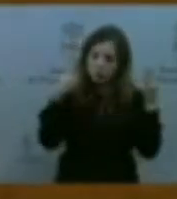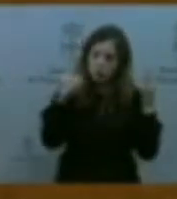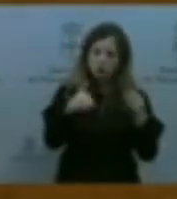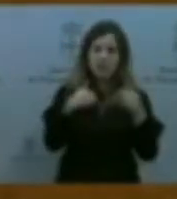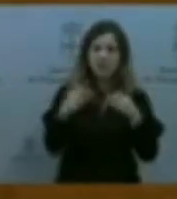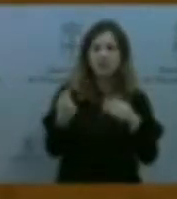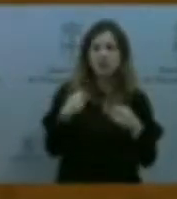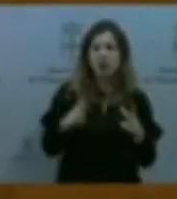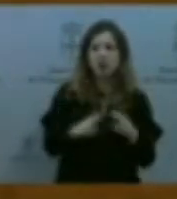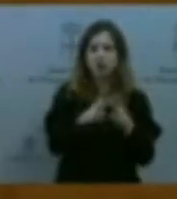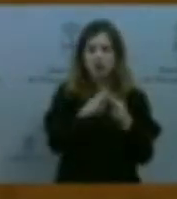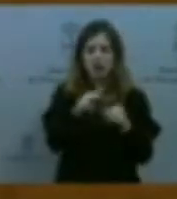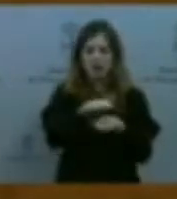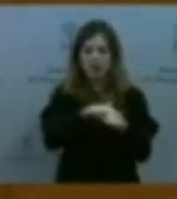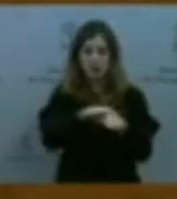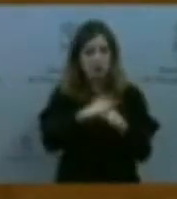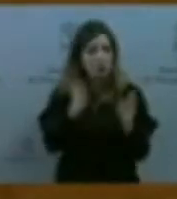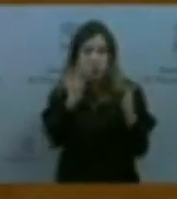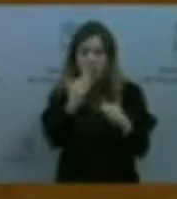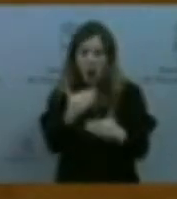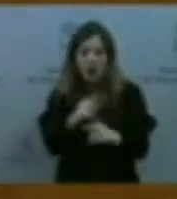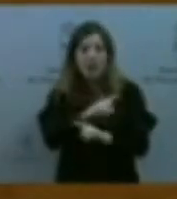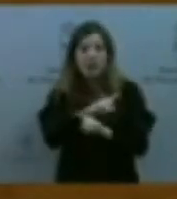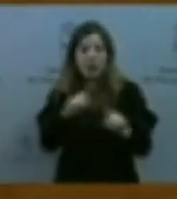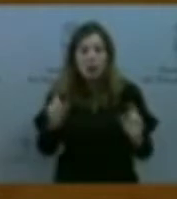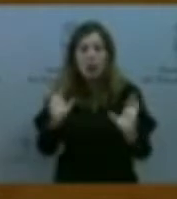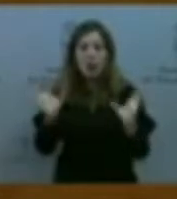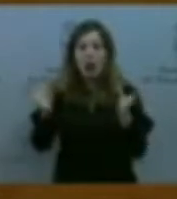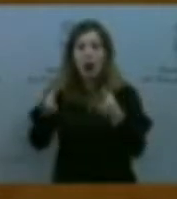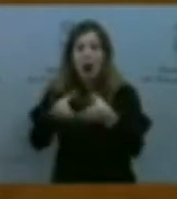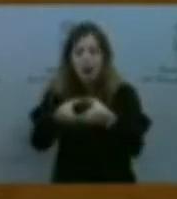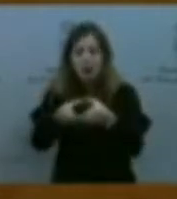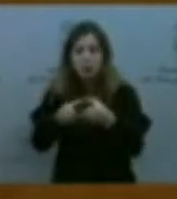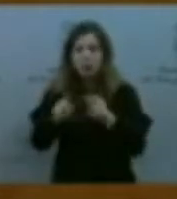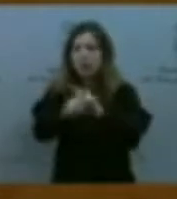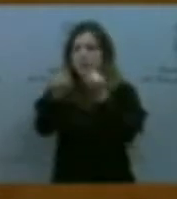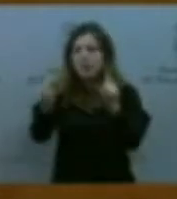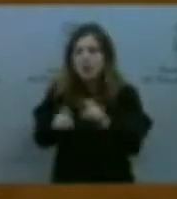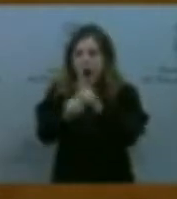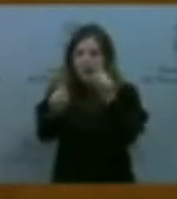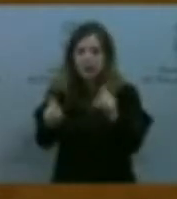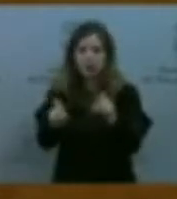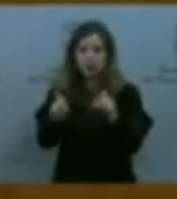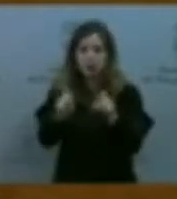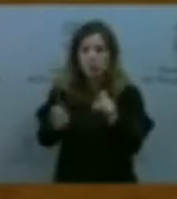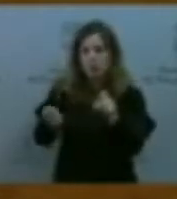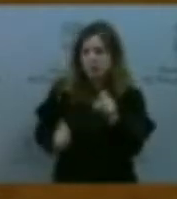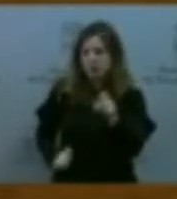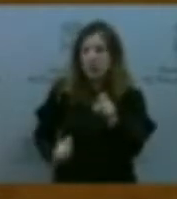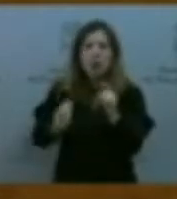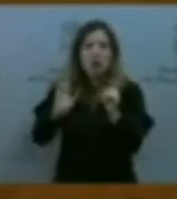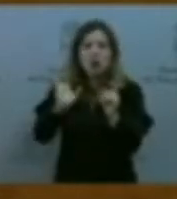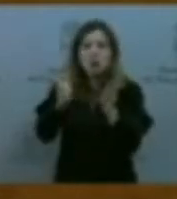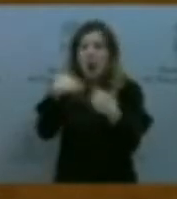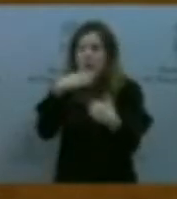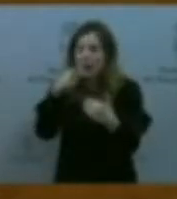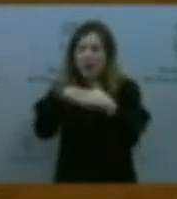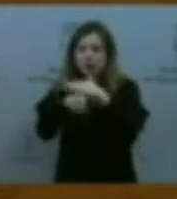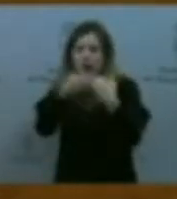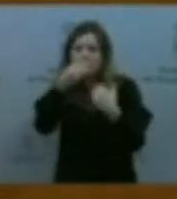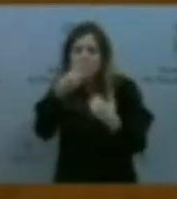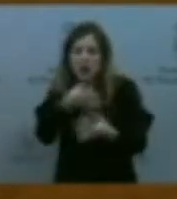hay equipos informáticos que garanticen la adecuada gestión, y luego me referiré a ello, del salario